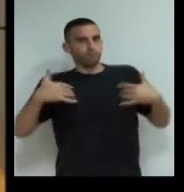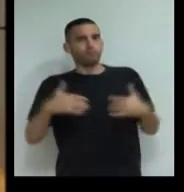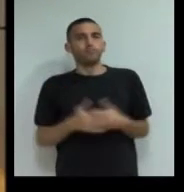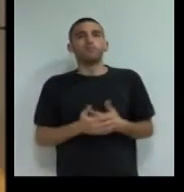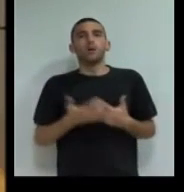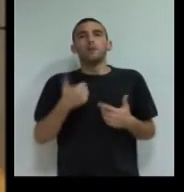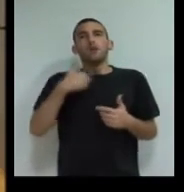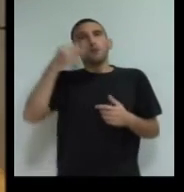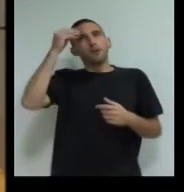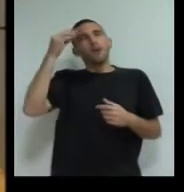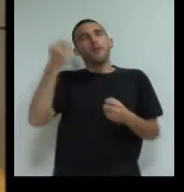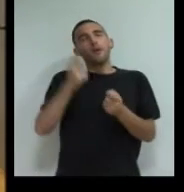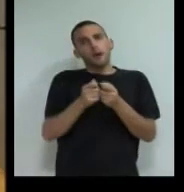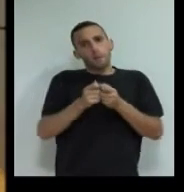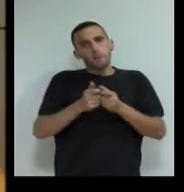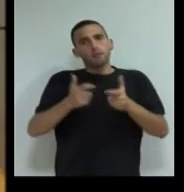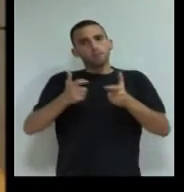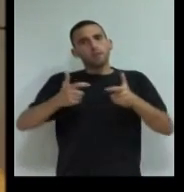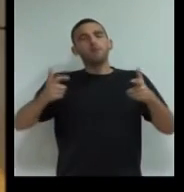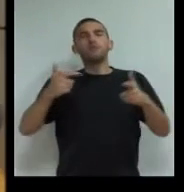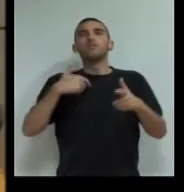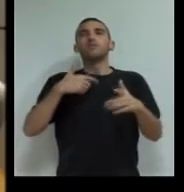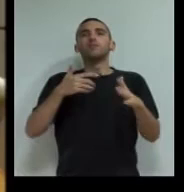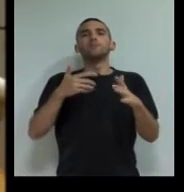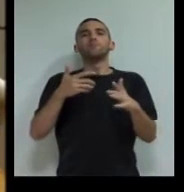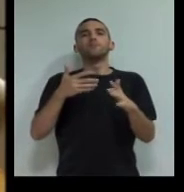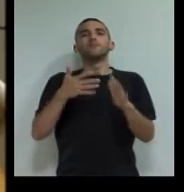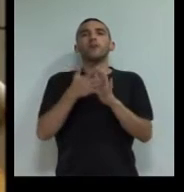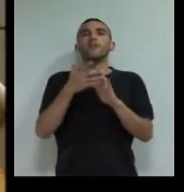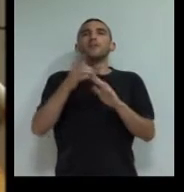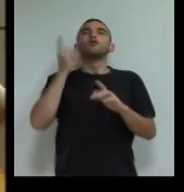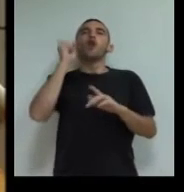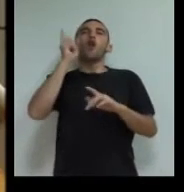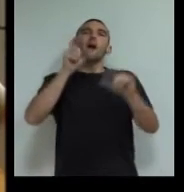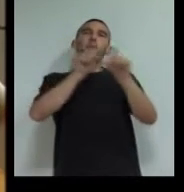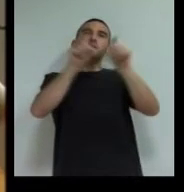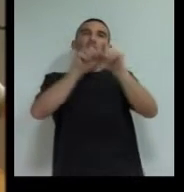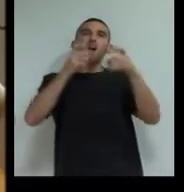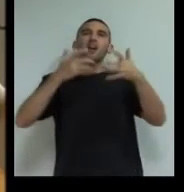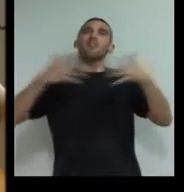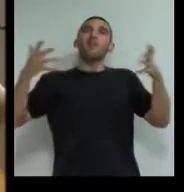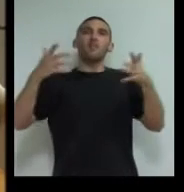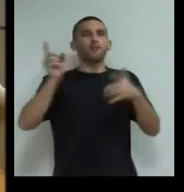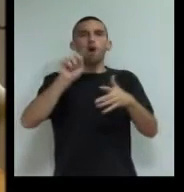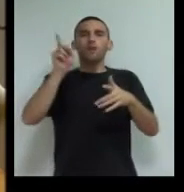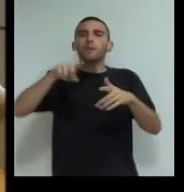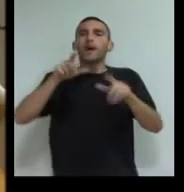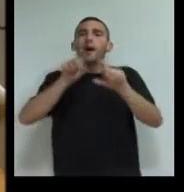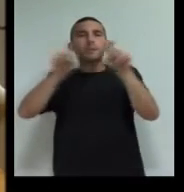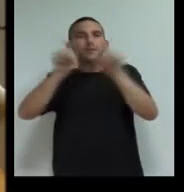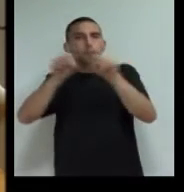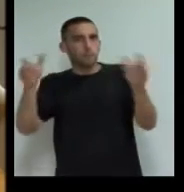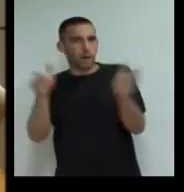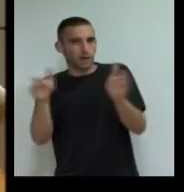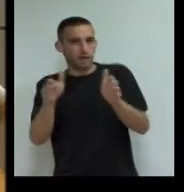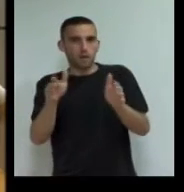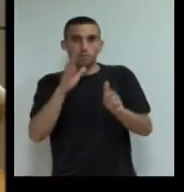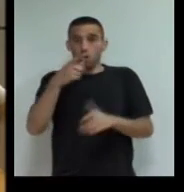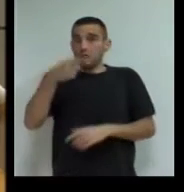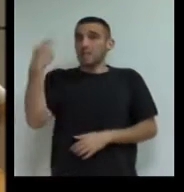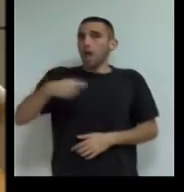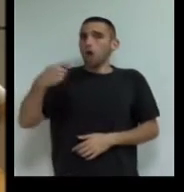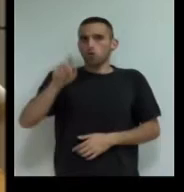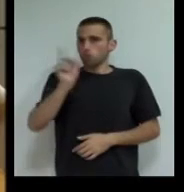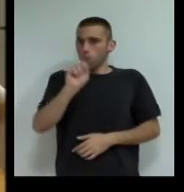extender no con las super extra infra grandes, sino también con las más pequeñitas, porque esto no es caro. O sea, yo hablaba con un